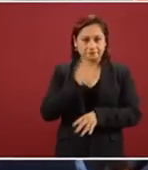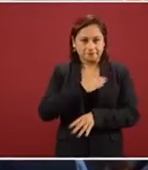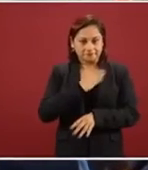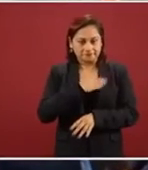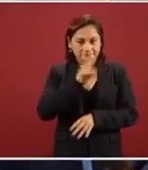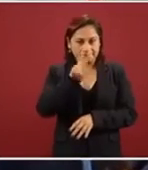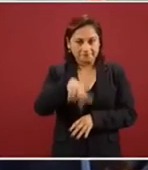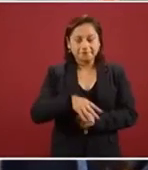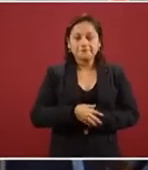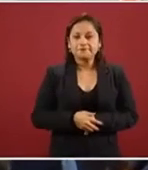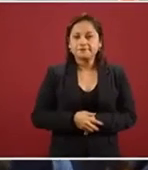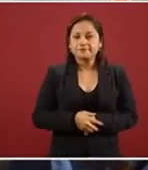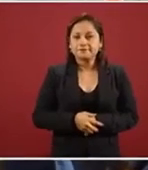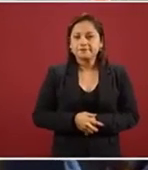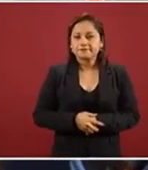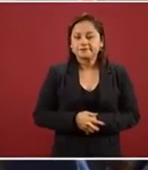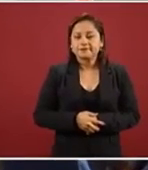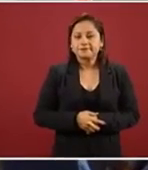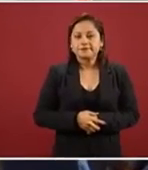han sido